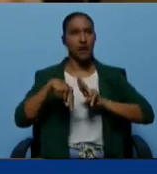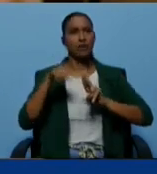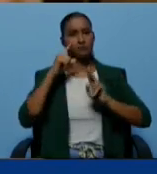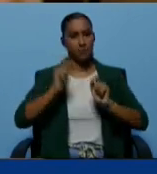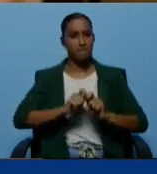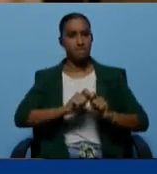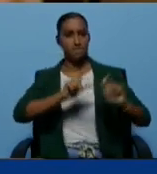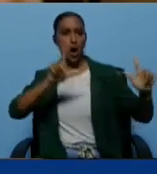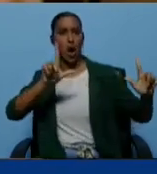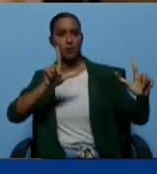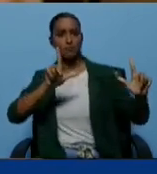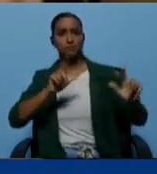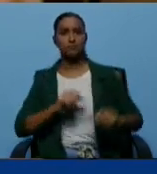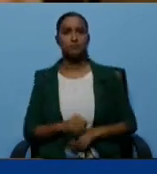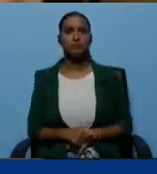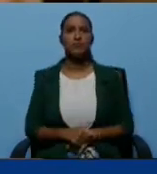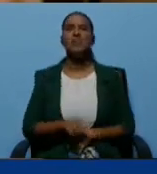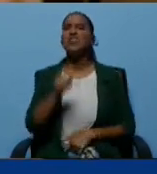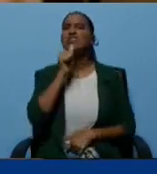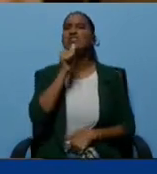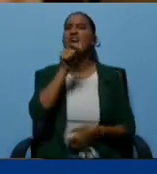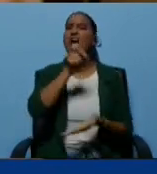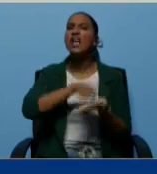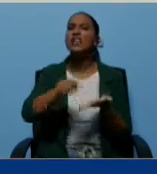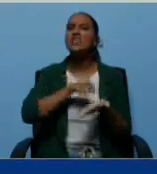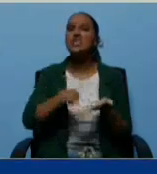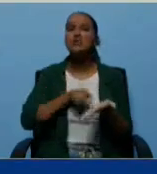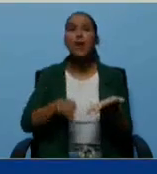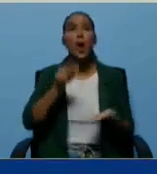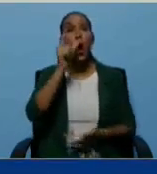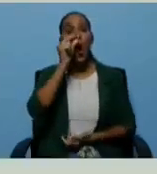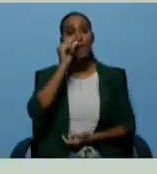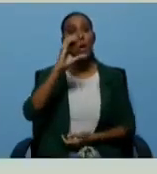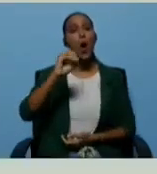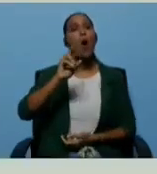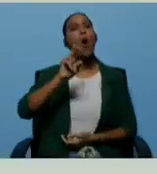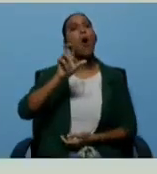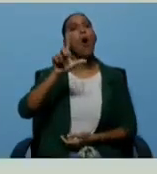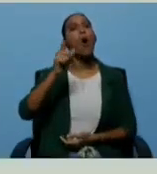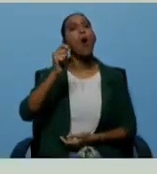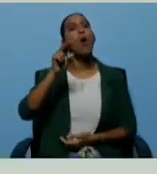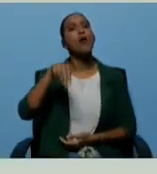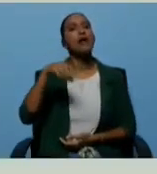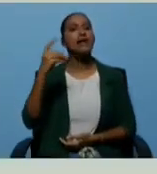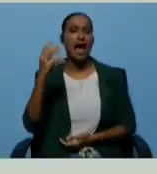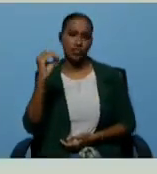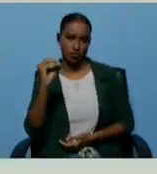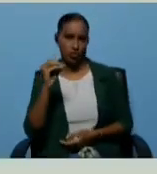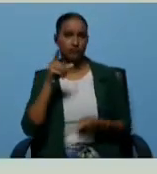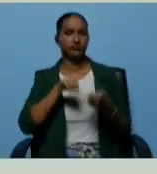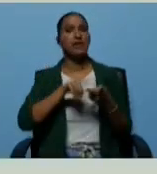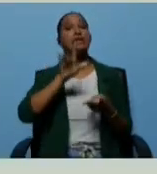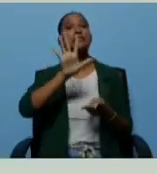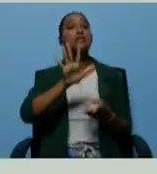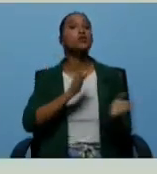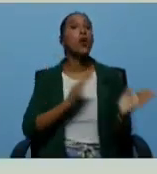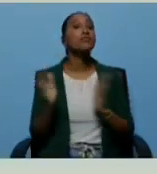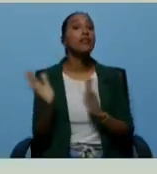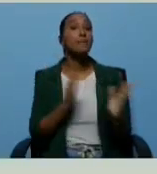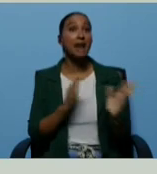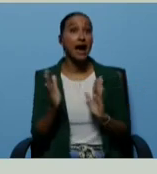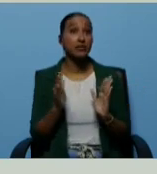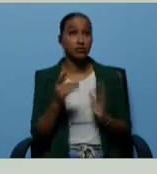pantalla, lo escribe Orlando Avendaño, vea usted, el 5 de marzo. Él